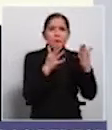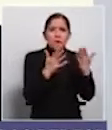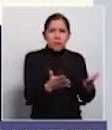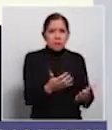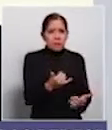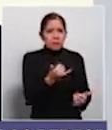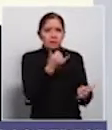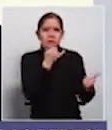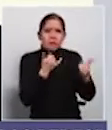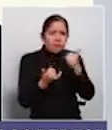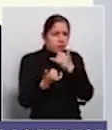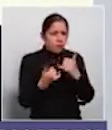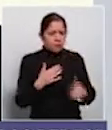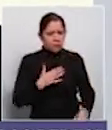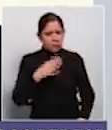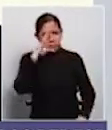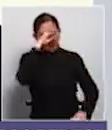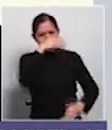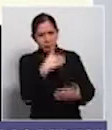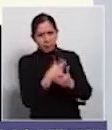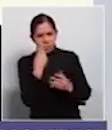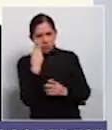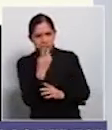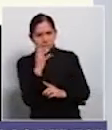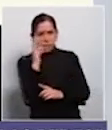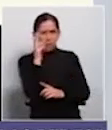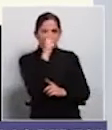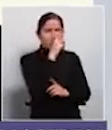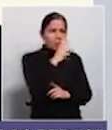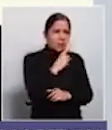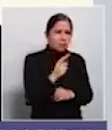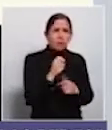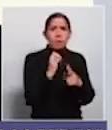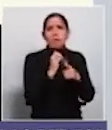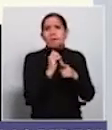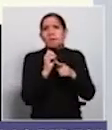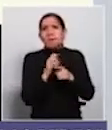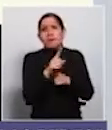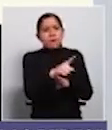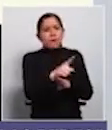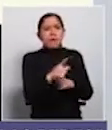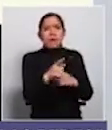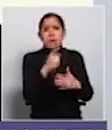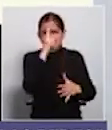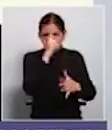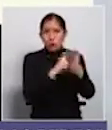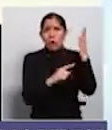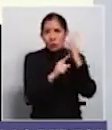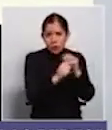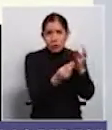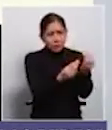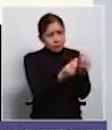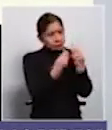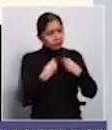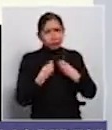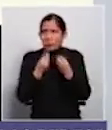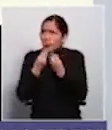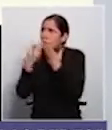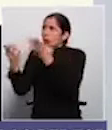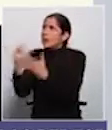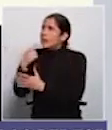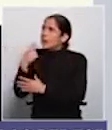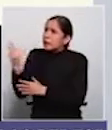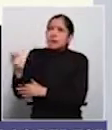irregularidad, tal vez que el comportamiento de nuestros hijos está cambiando o que tal vez incluso nuestros hijos tengan la confianza suficiente en poder comunicarse